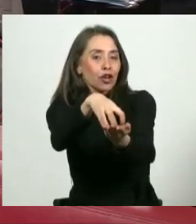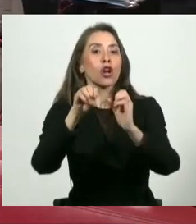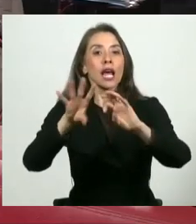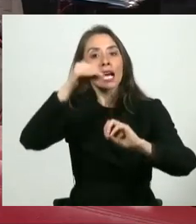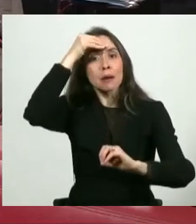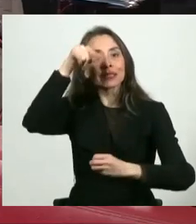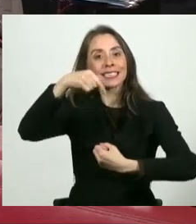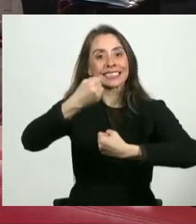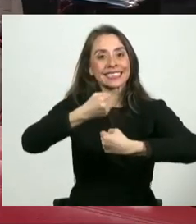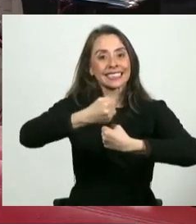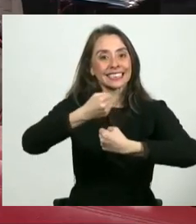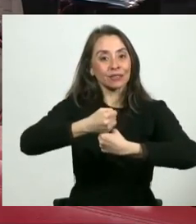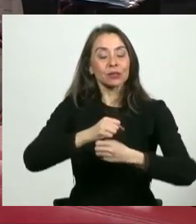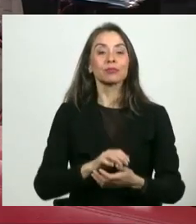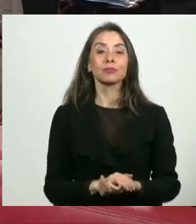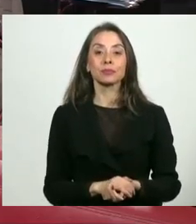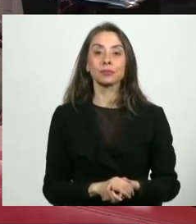áreas.